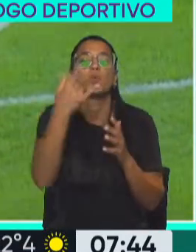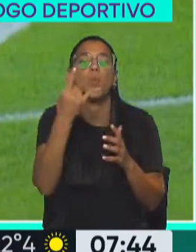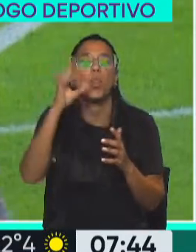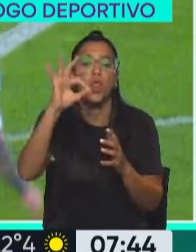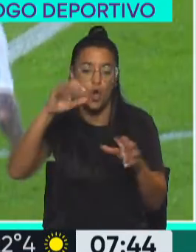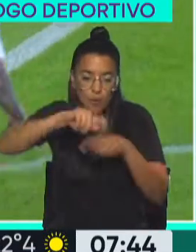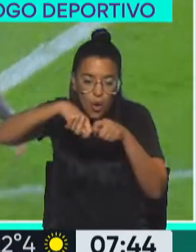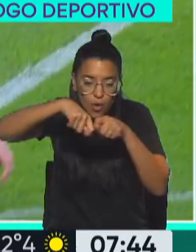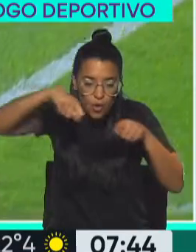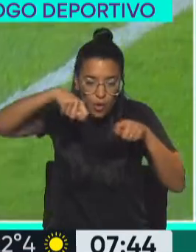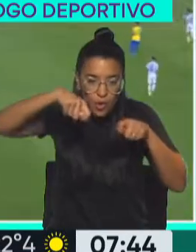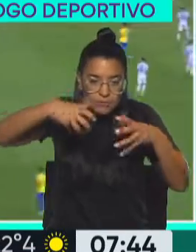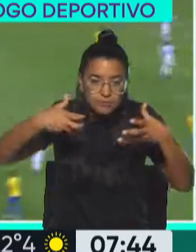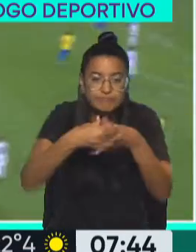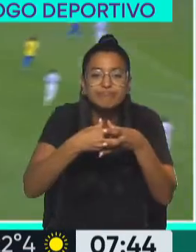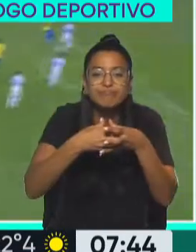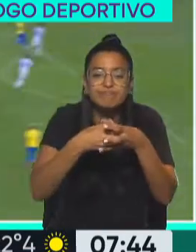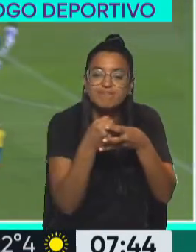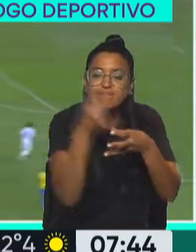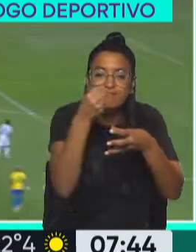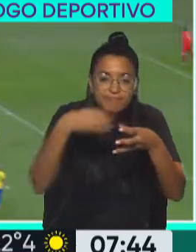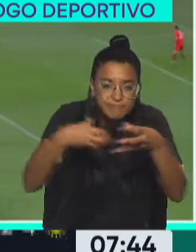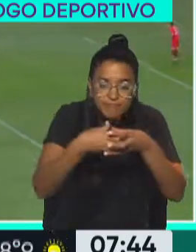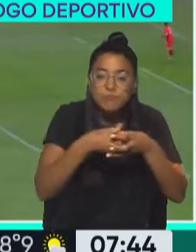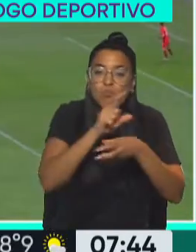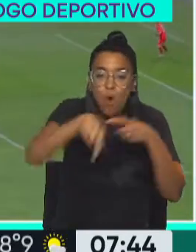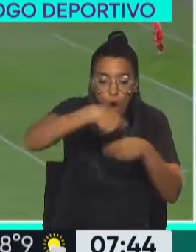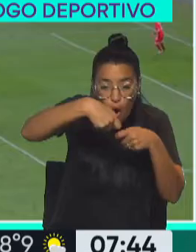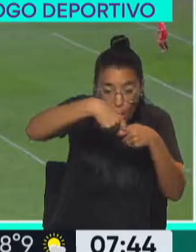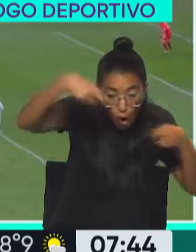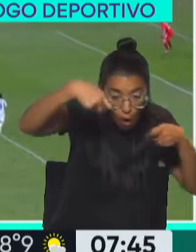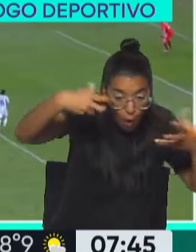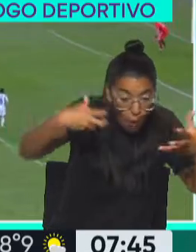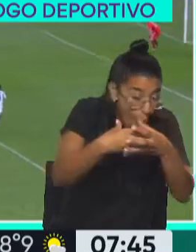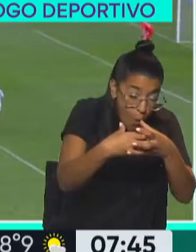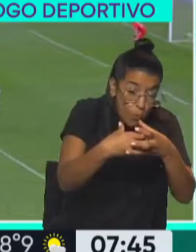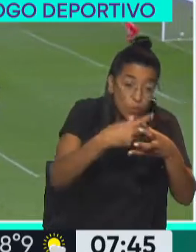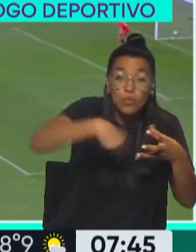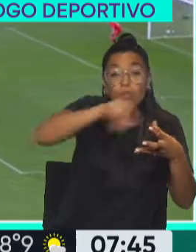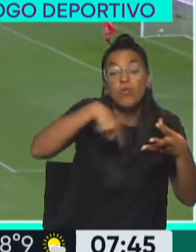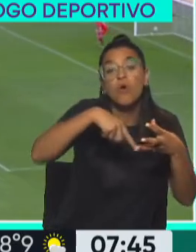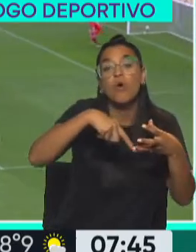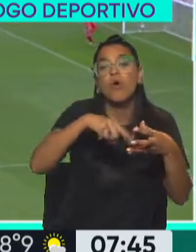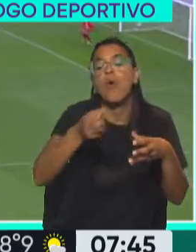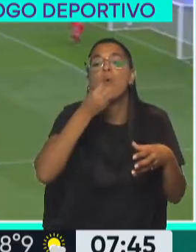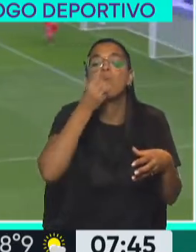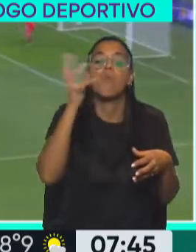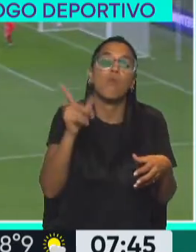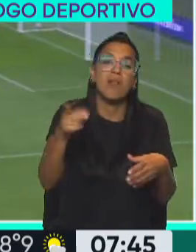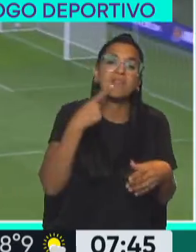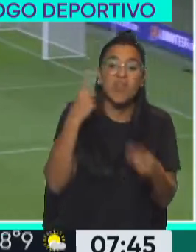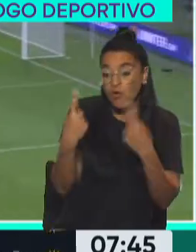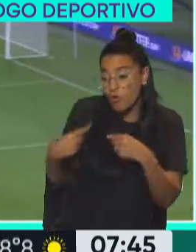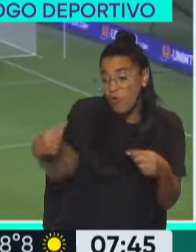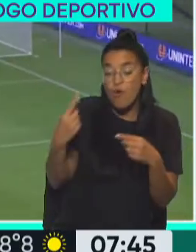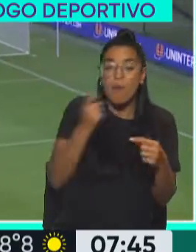y particularmente al estar anudados los jugadores, cualquier elemento que falte,